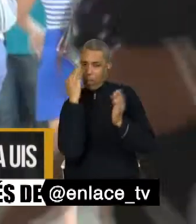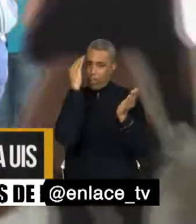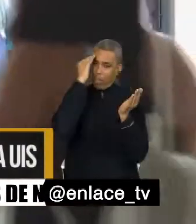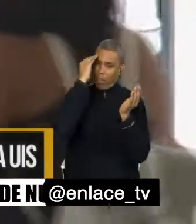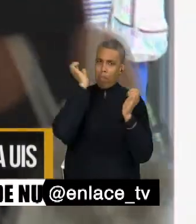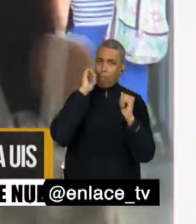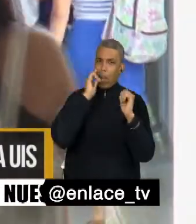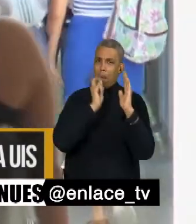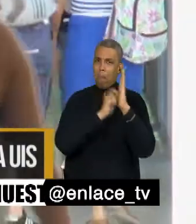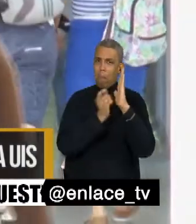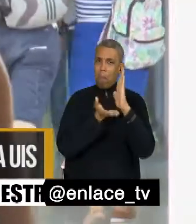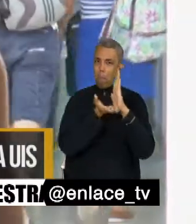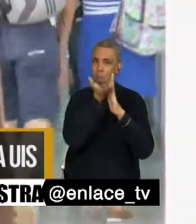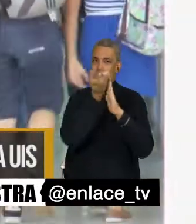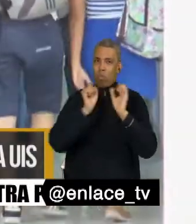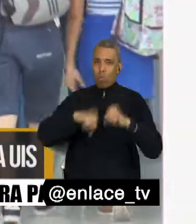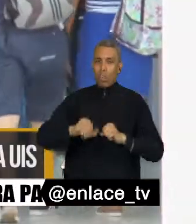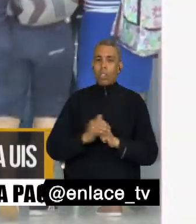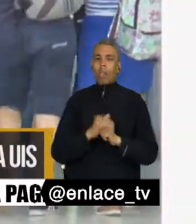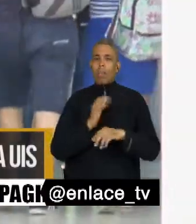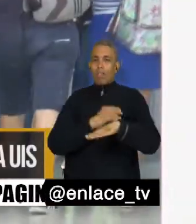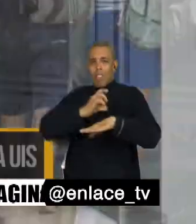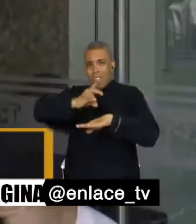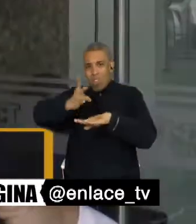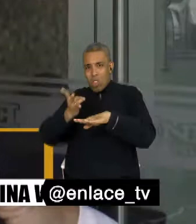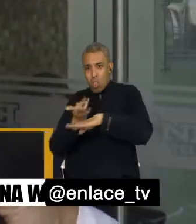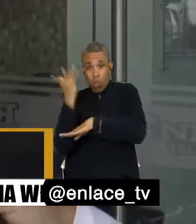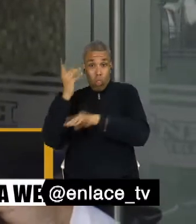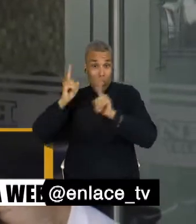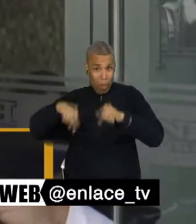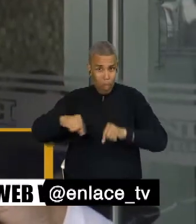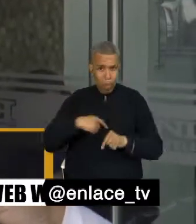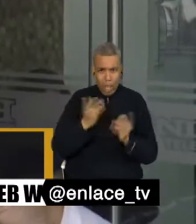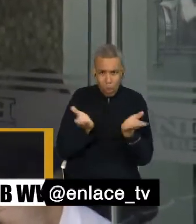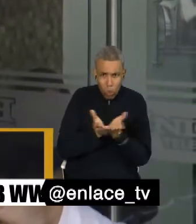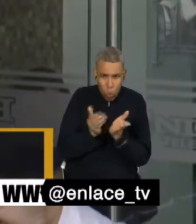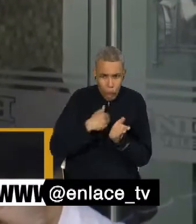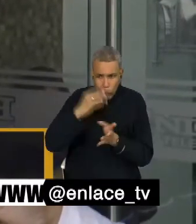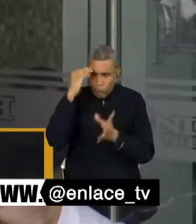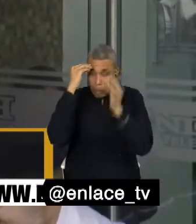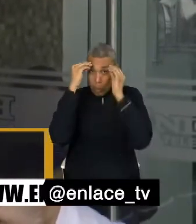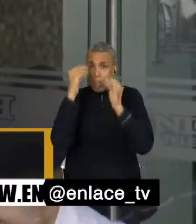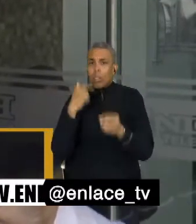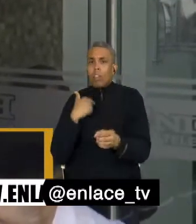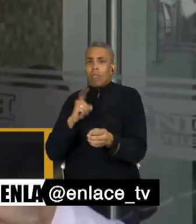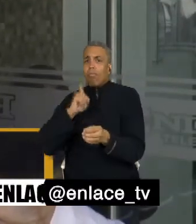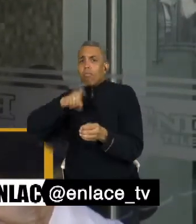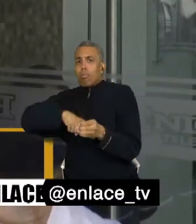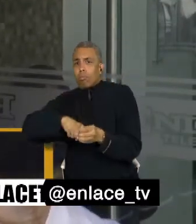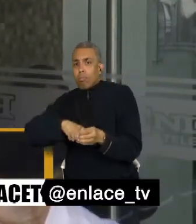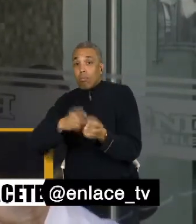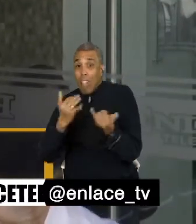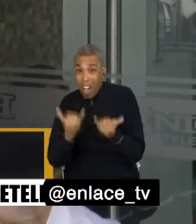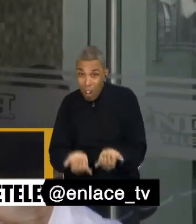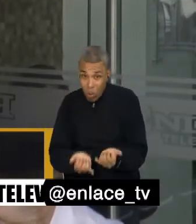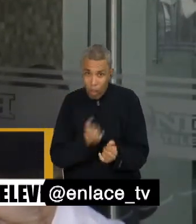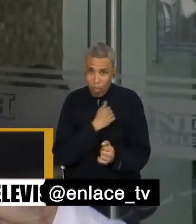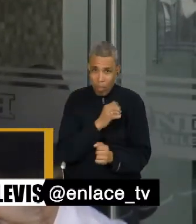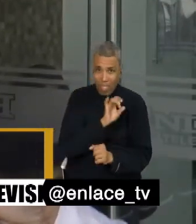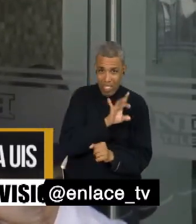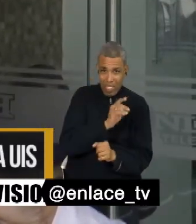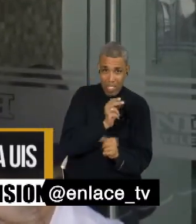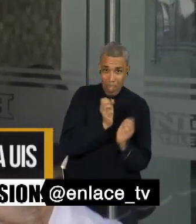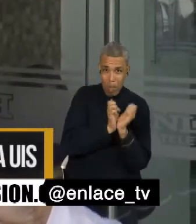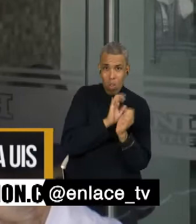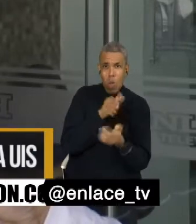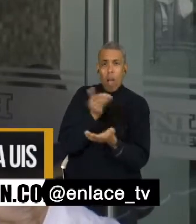posgrados a distancia y presencial que implementa la UIS. Acuérdense que deben inscribirse desde, están abiertas las inscripciones del 15 de mayo hasta el 9